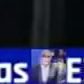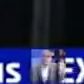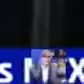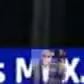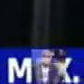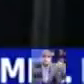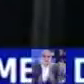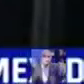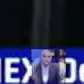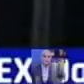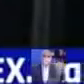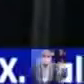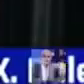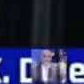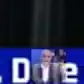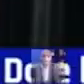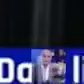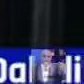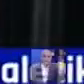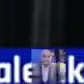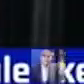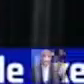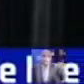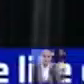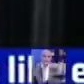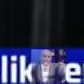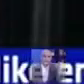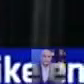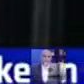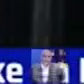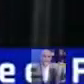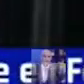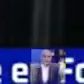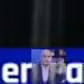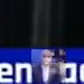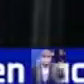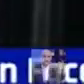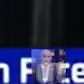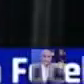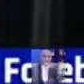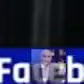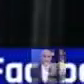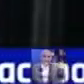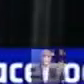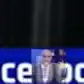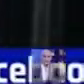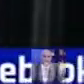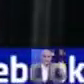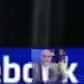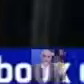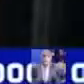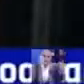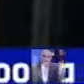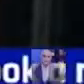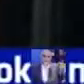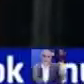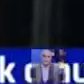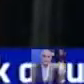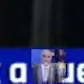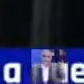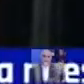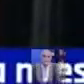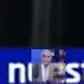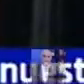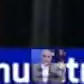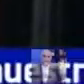se viene en torno a la discusión, al debate de la reforma eléctrica a principios del próximo año, con estos